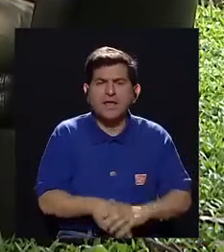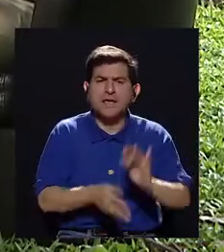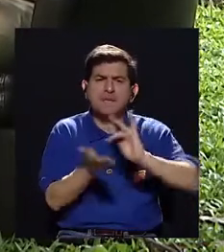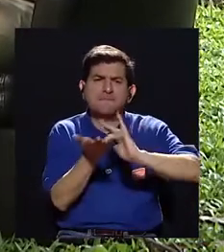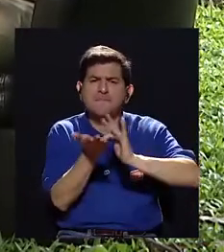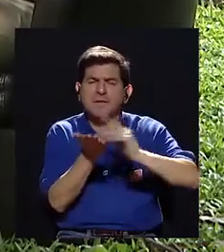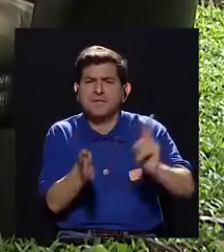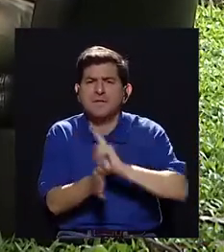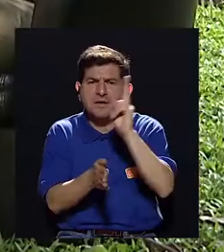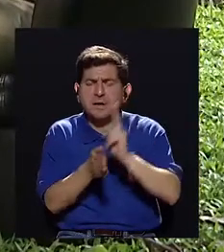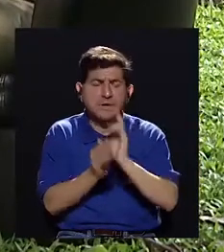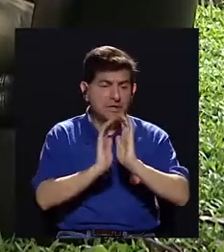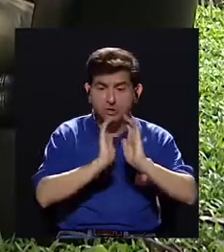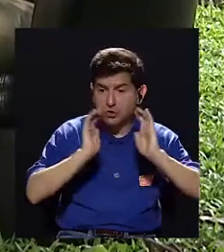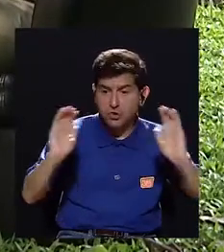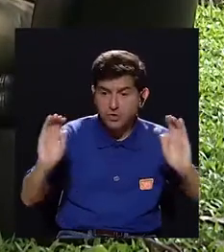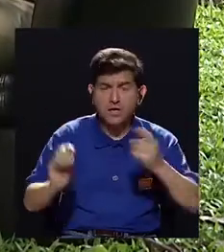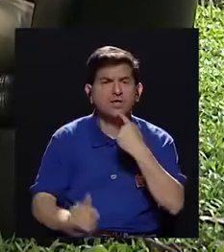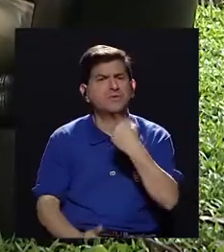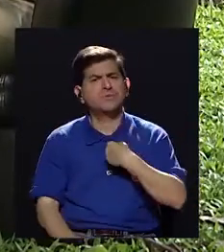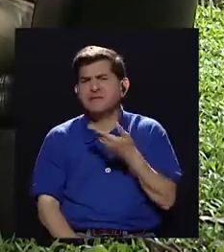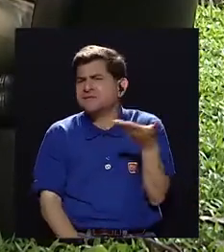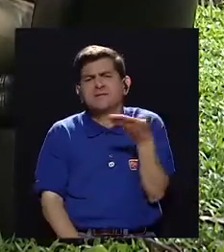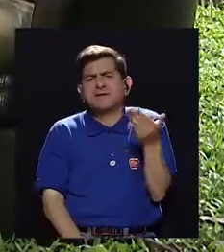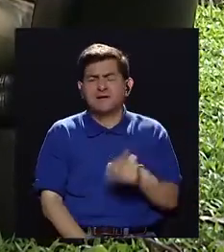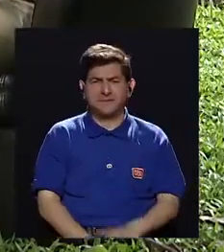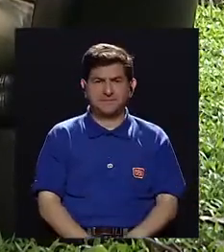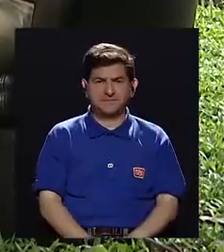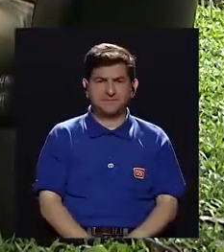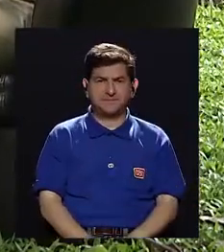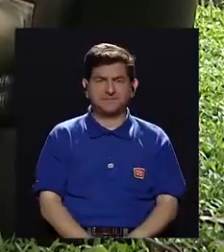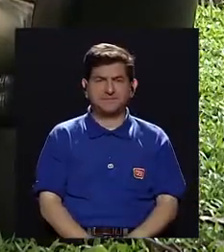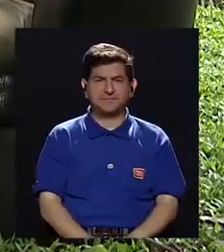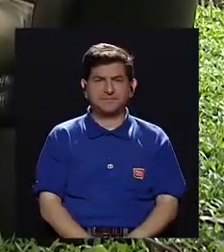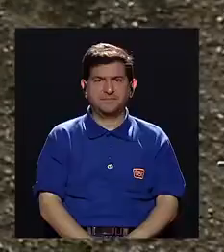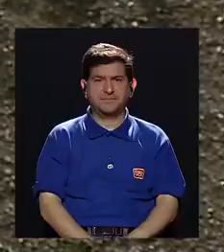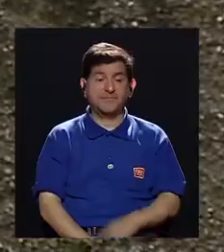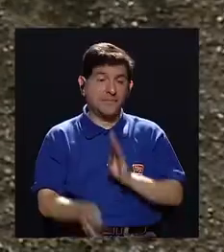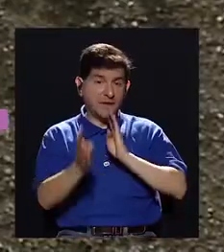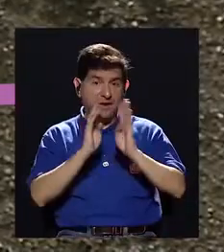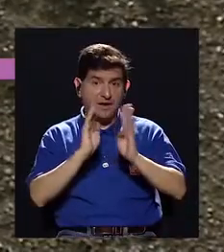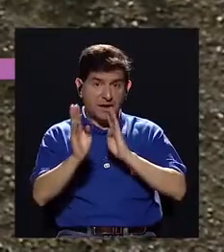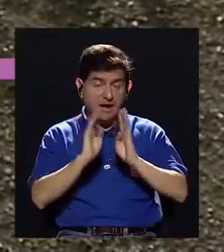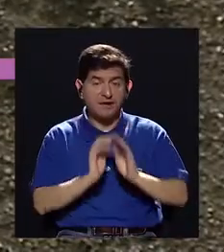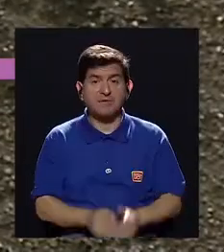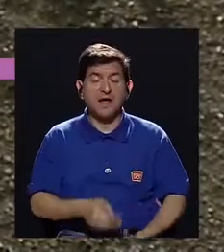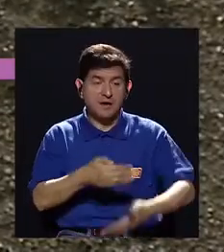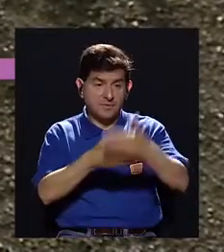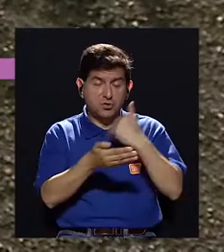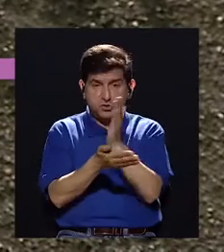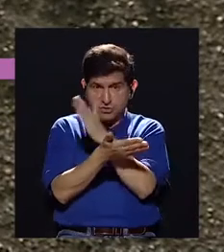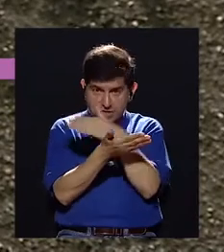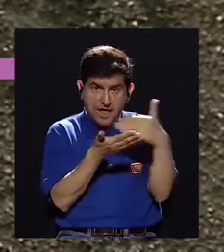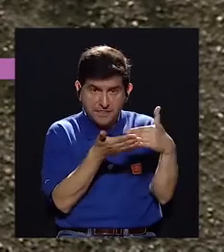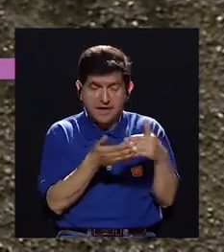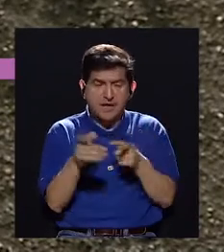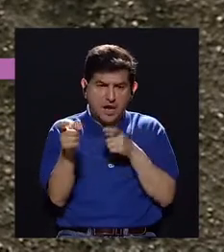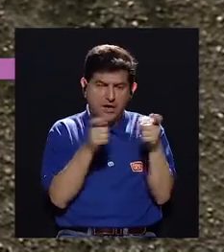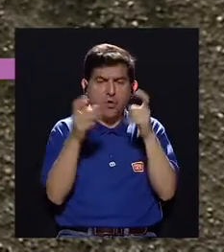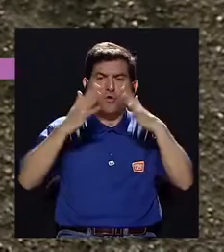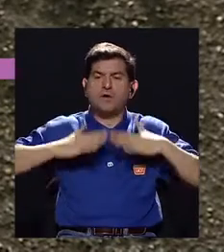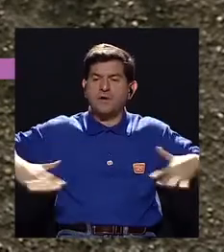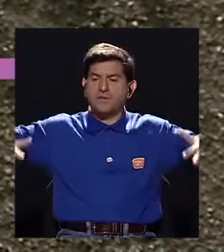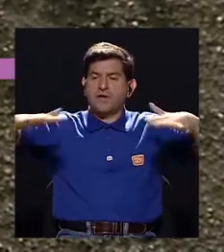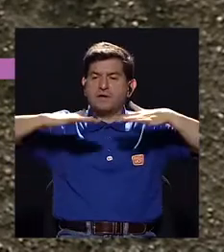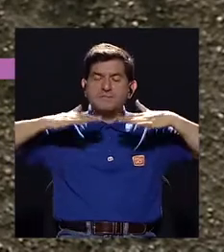control farmacológico de estos niños, ¿qué nos podría decir? Sí, bueno, lo que hablamos un poco en el bloque anterior, el